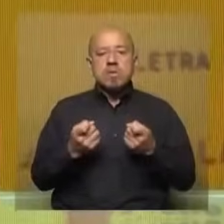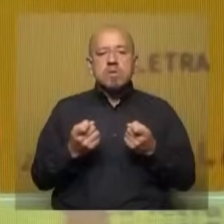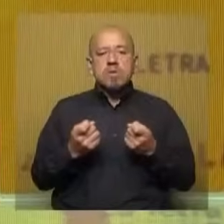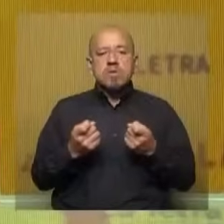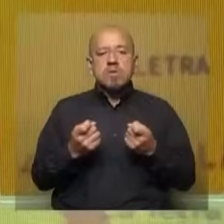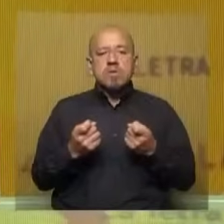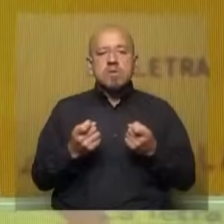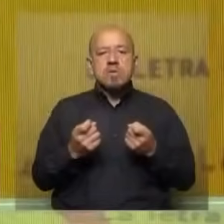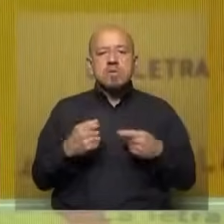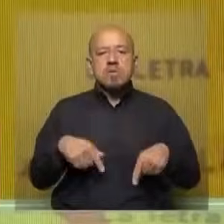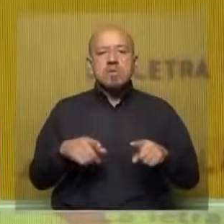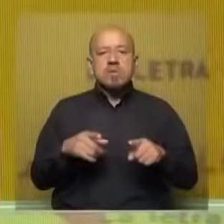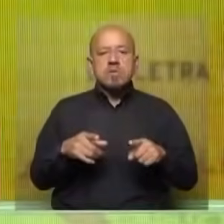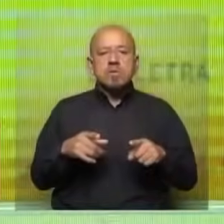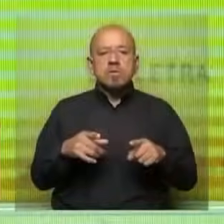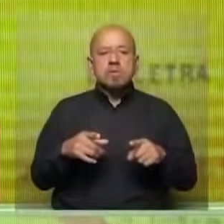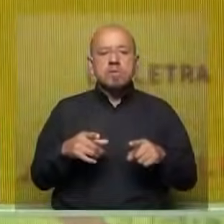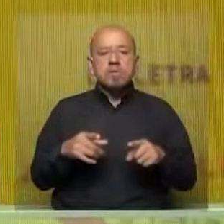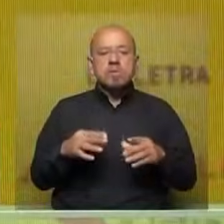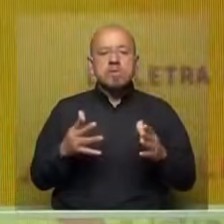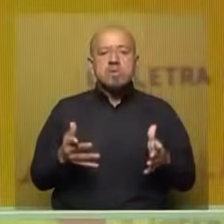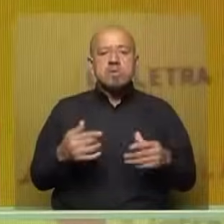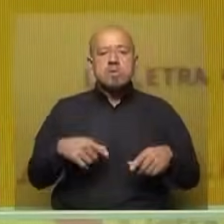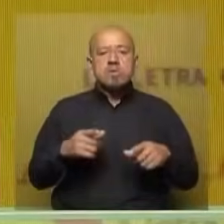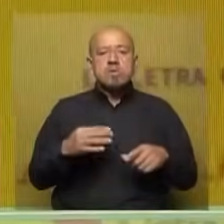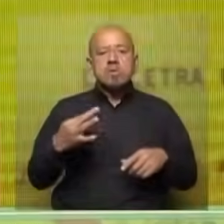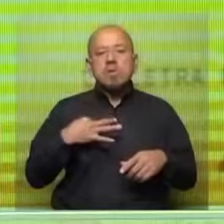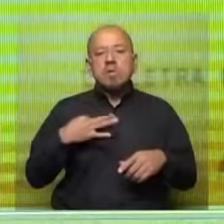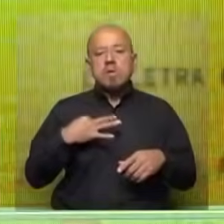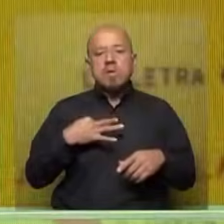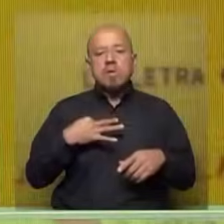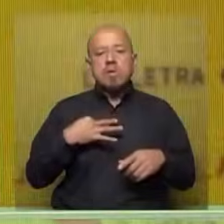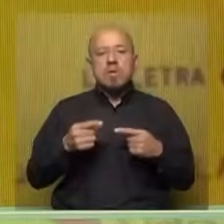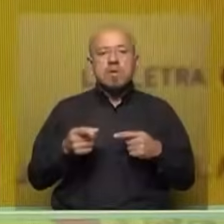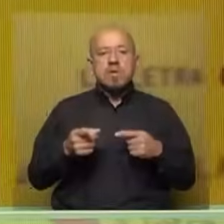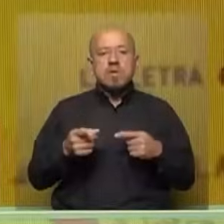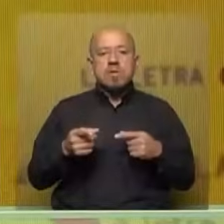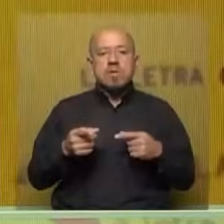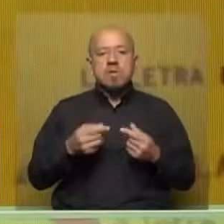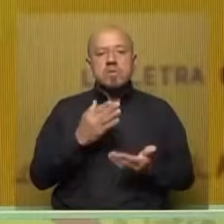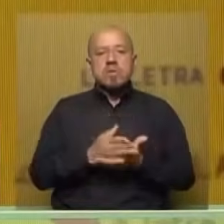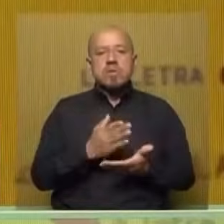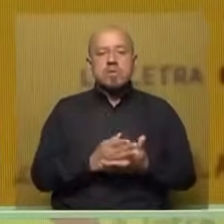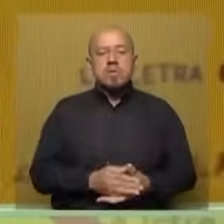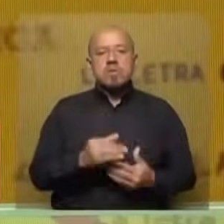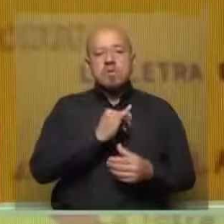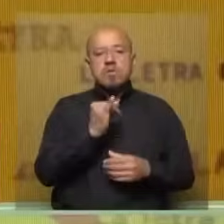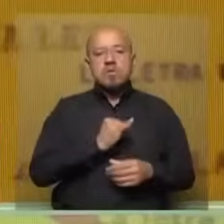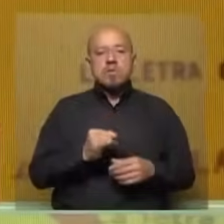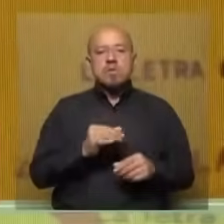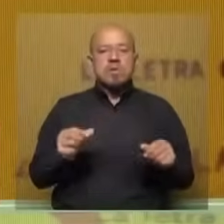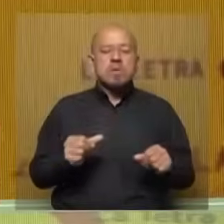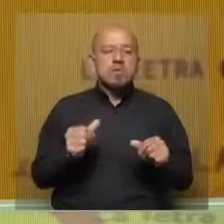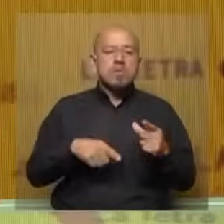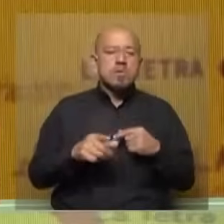hasta así, digamos, como un pilar del sentido de la vida, hablando del derecho a la felicidad. Habla de generar un